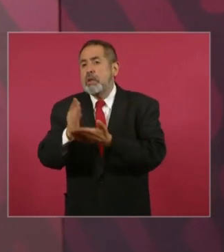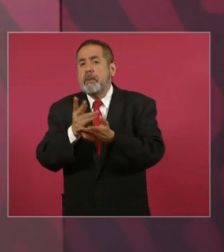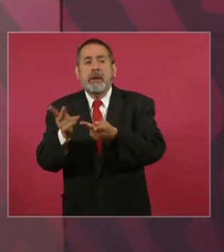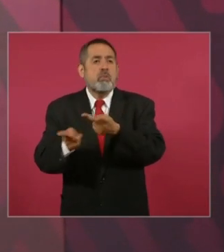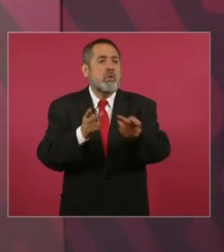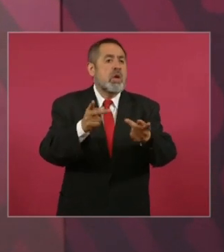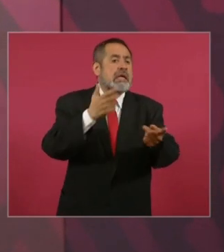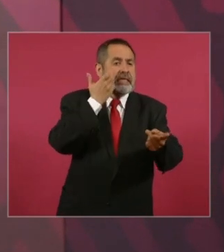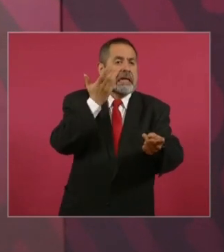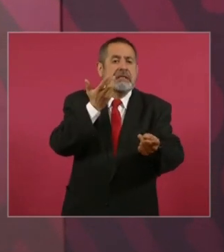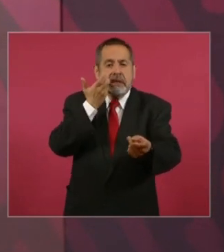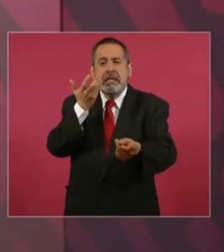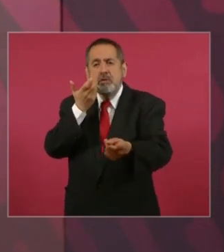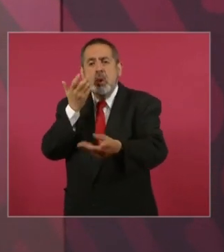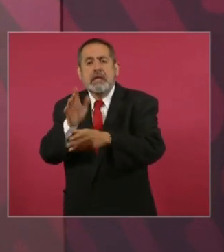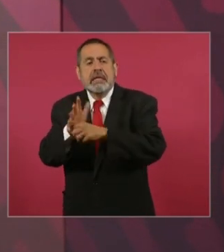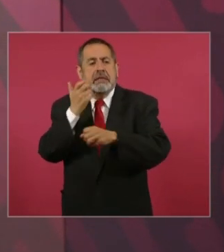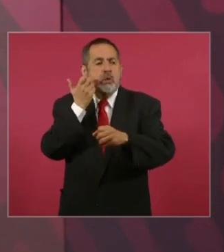todos